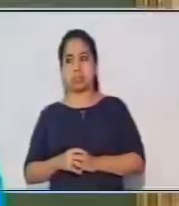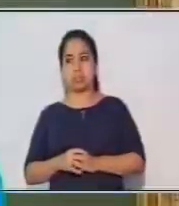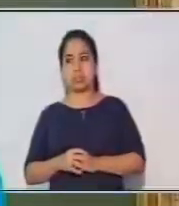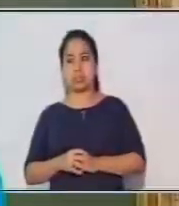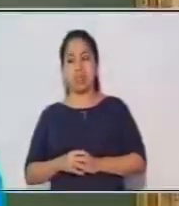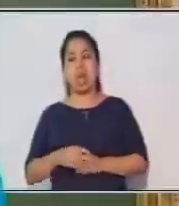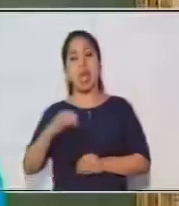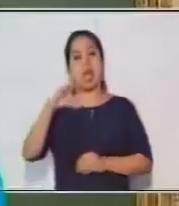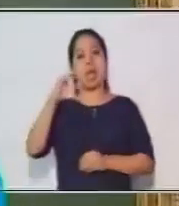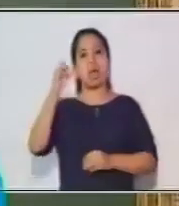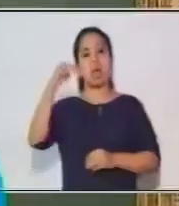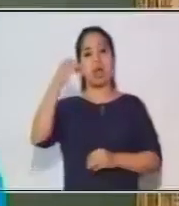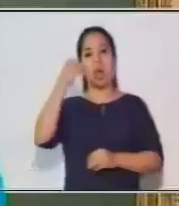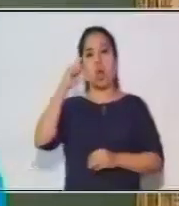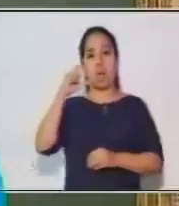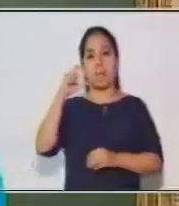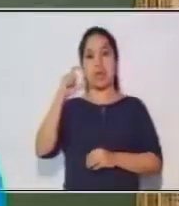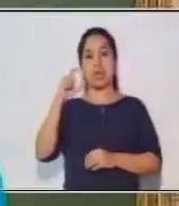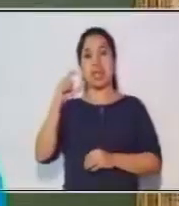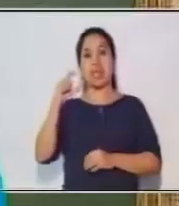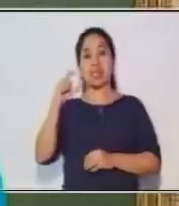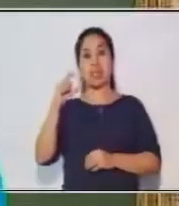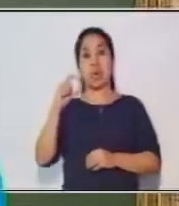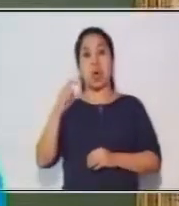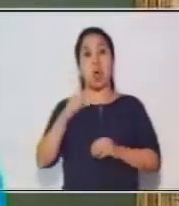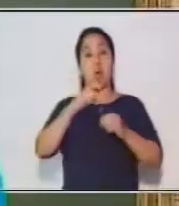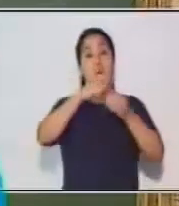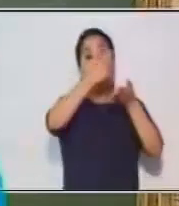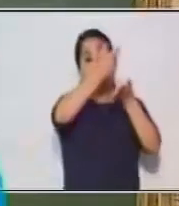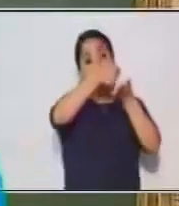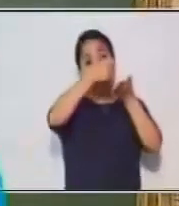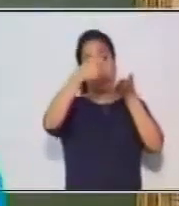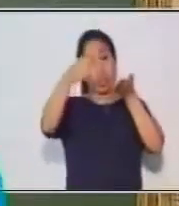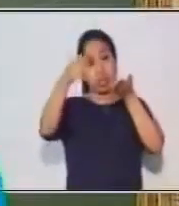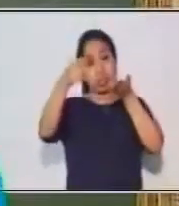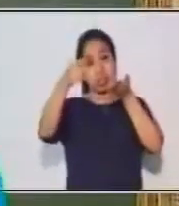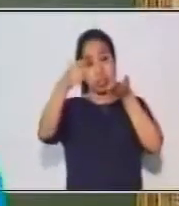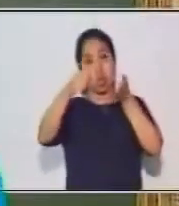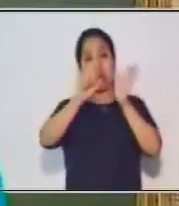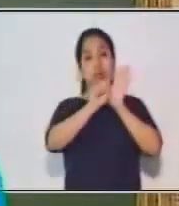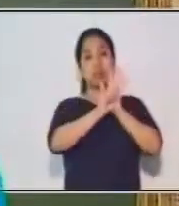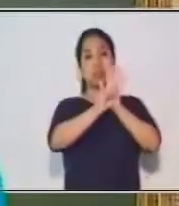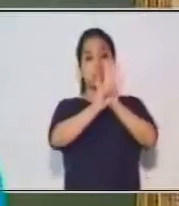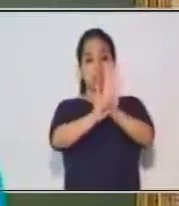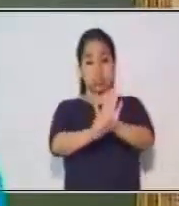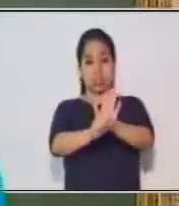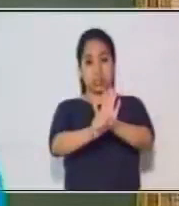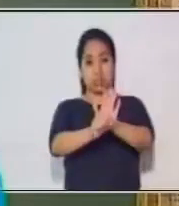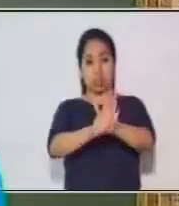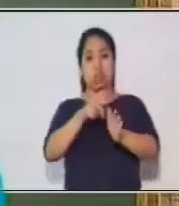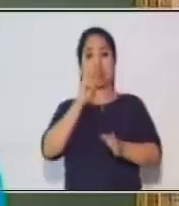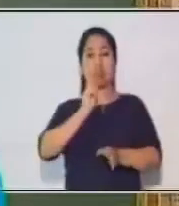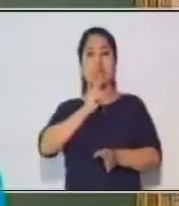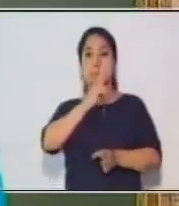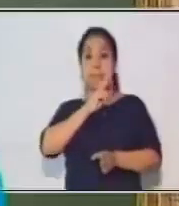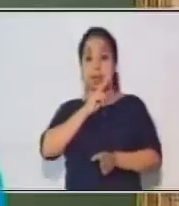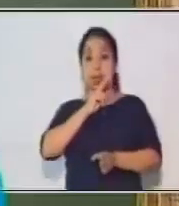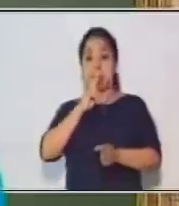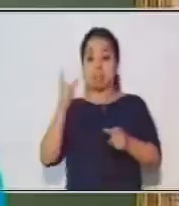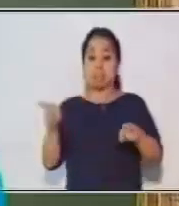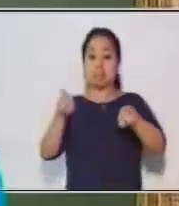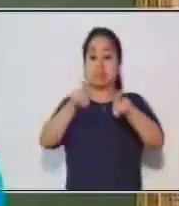un texto iconoverbal porque está acompañado de una imagen, pero